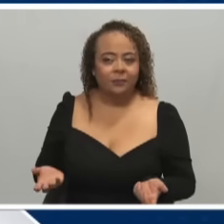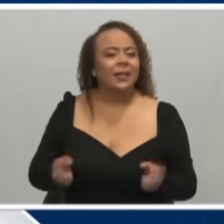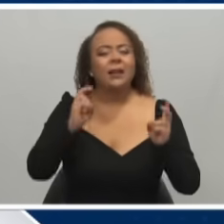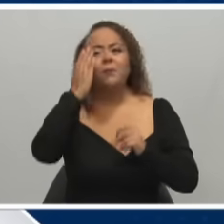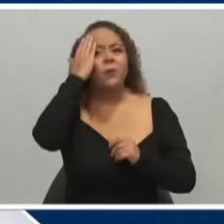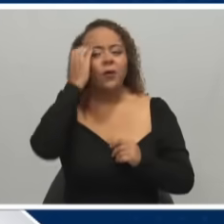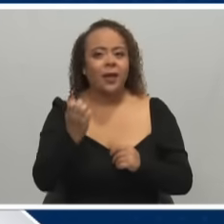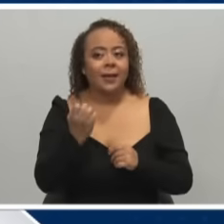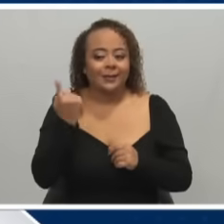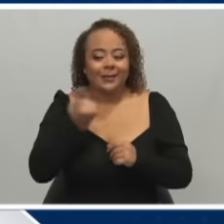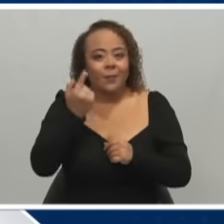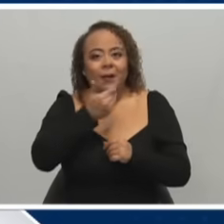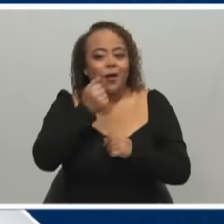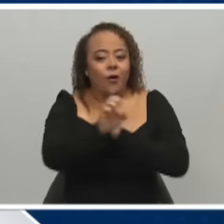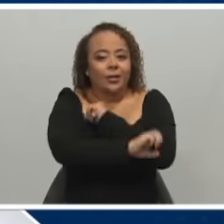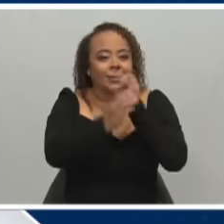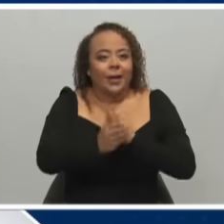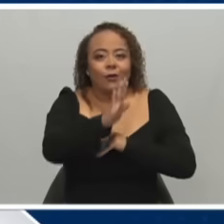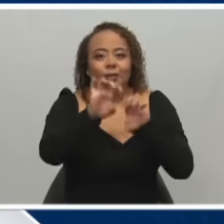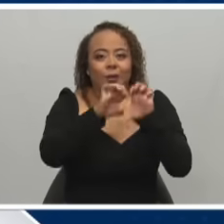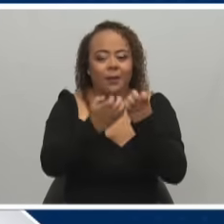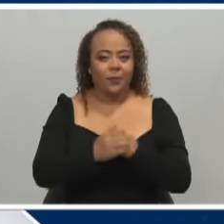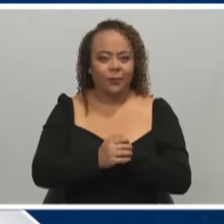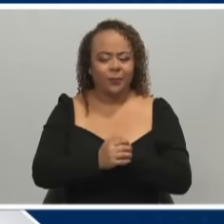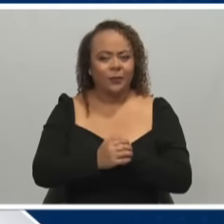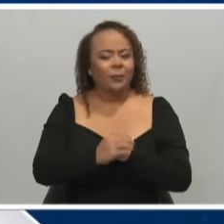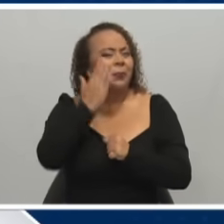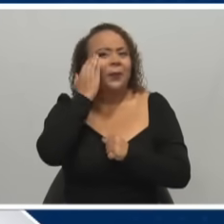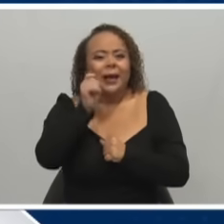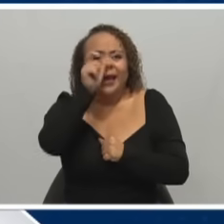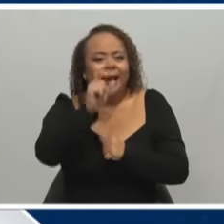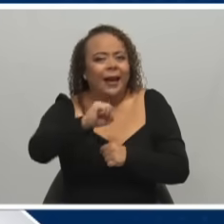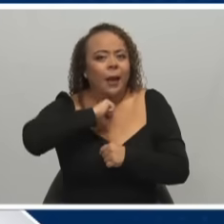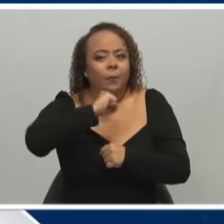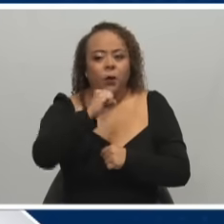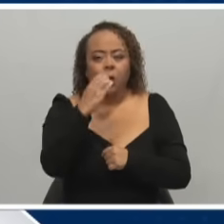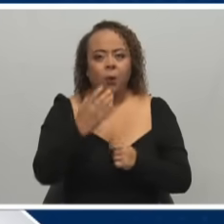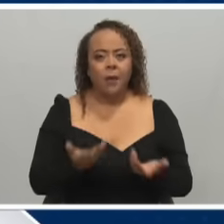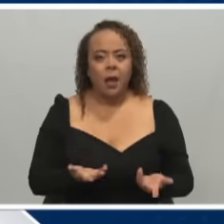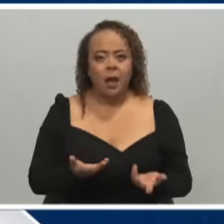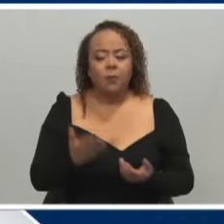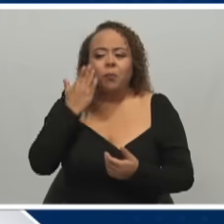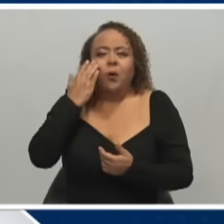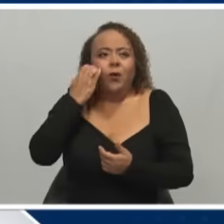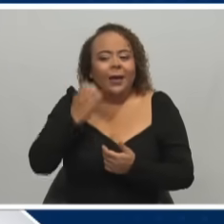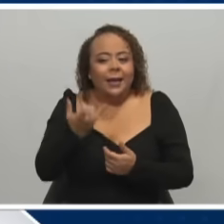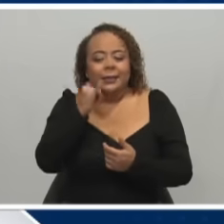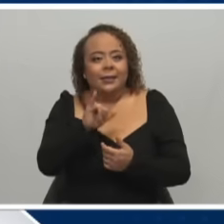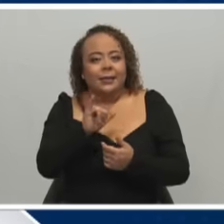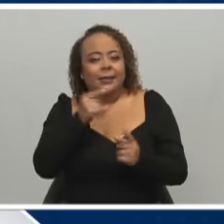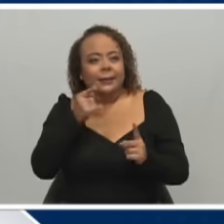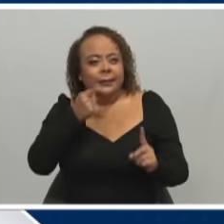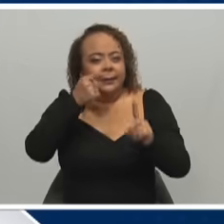qué si siempre era el mejor extranjero de su equipo el asunto es porque si fue campeón de la liga colombiana el asunto es porque si lo